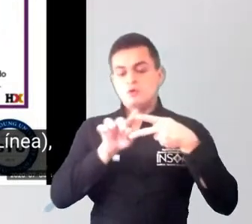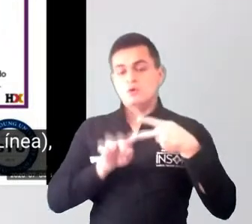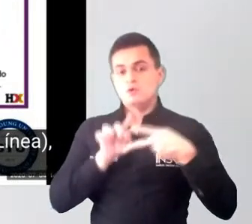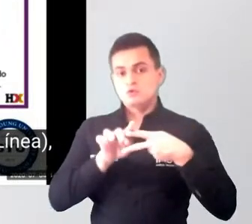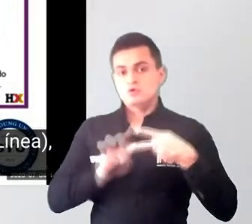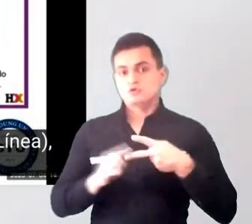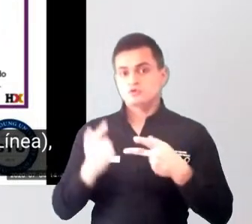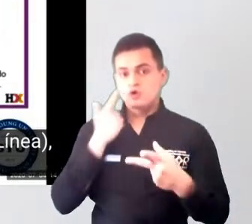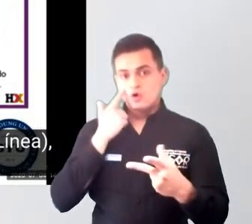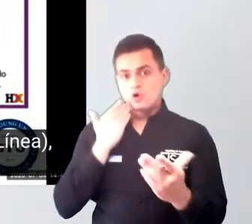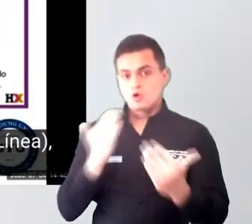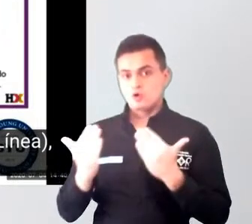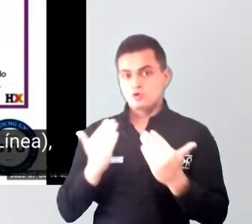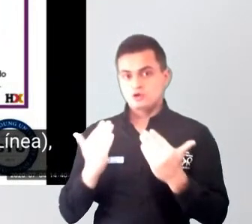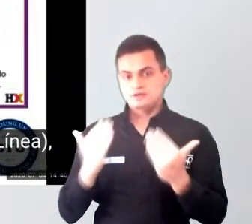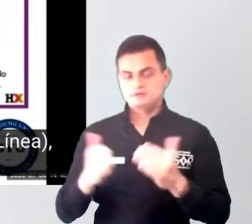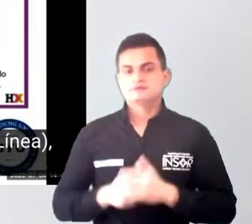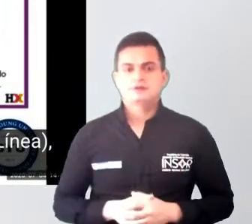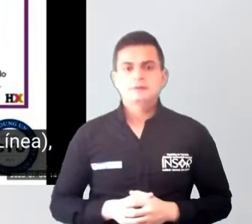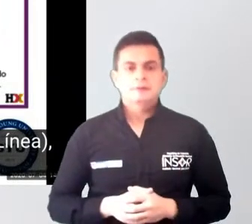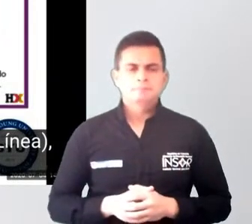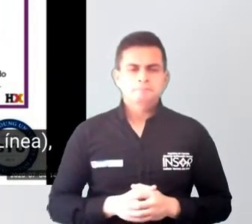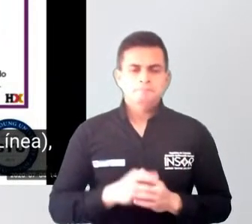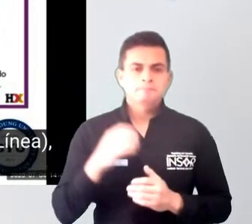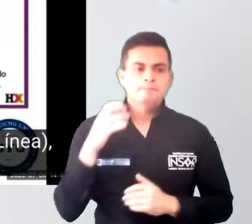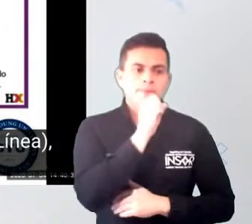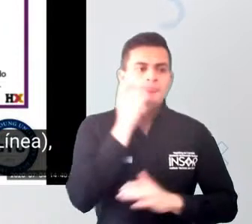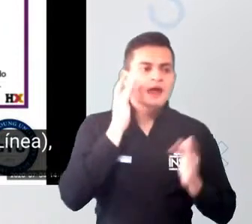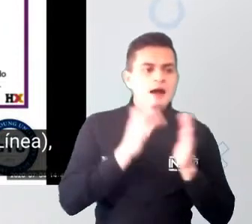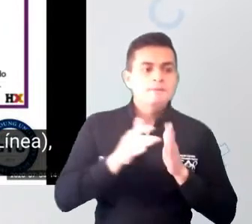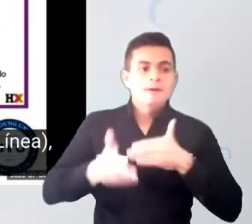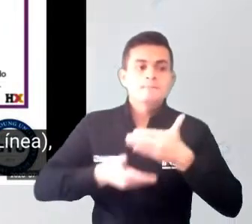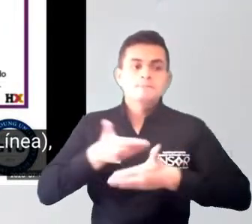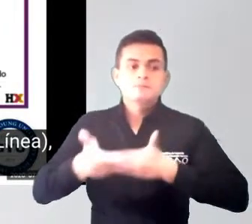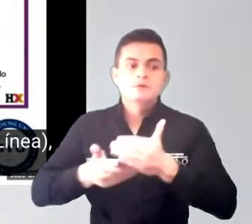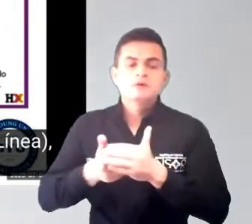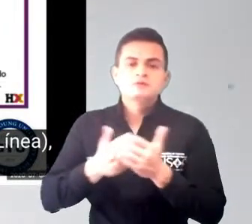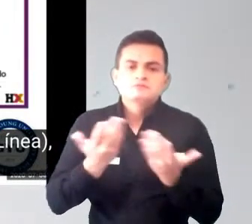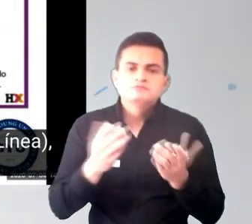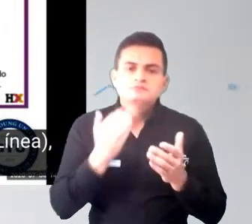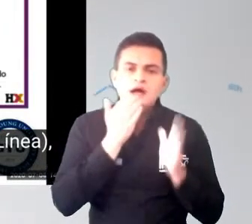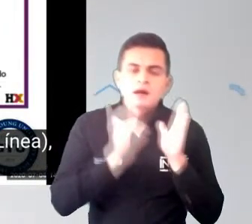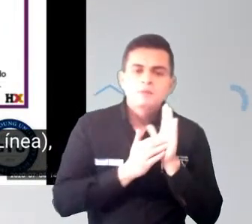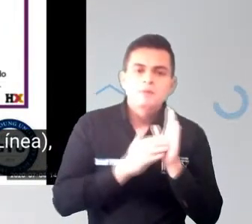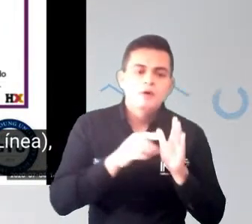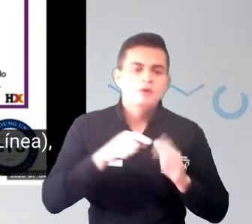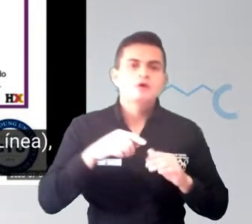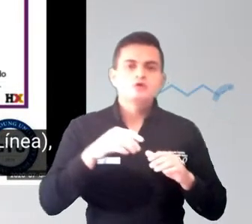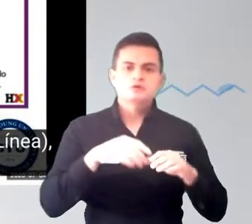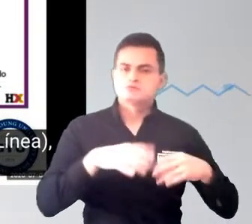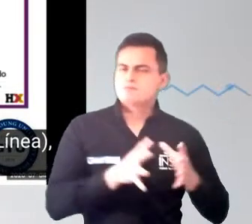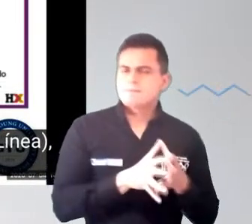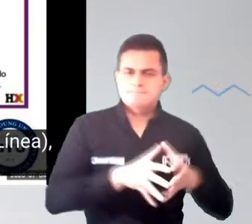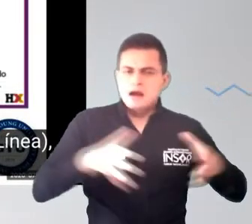observan las tasas de finalización de MOOC, que son cursos abiertos masivos en línea,